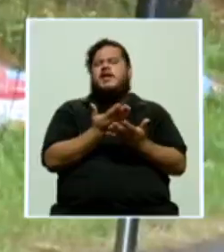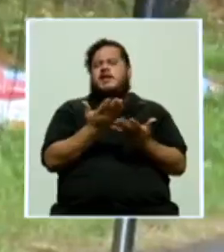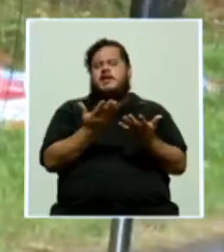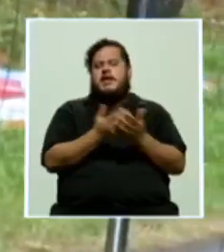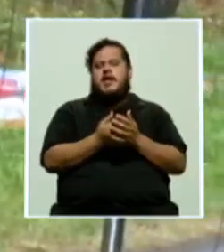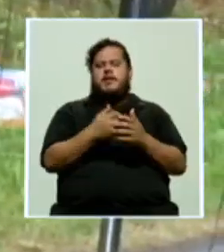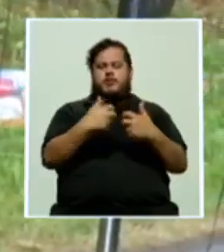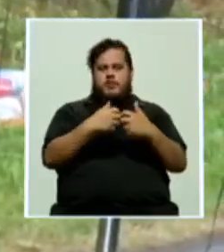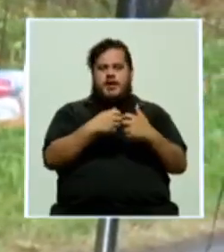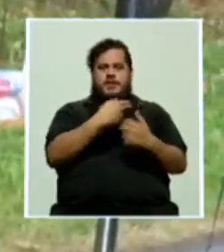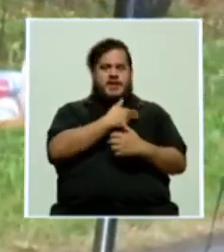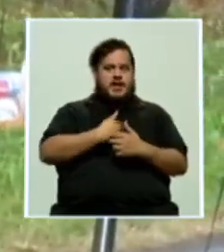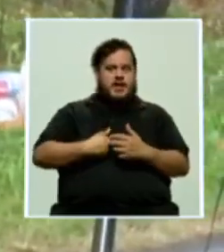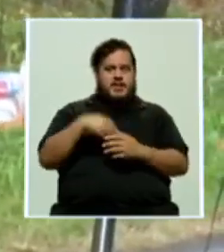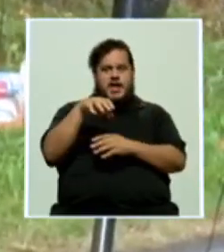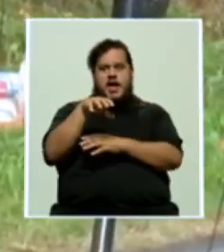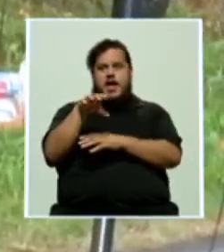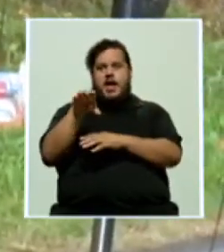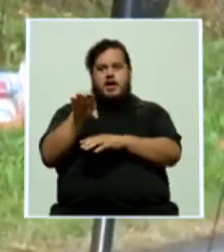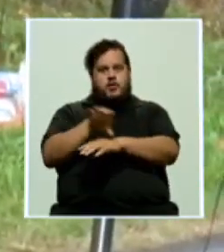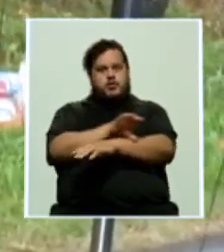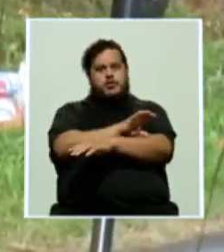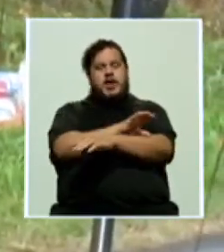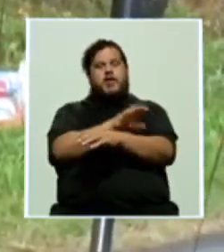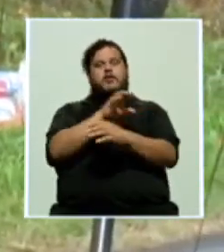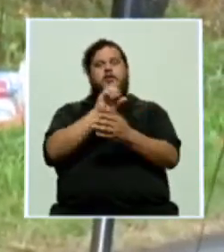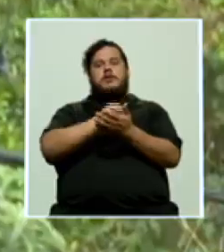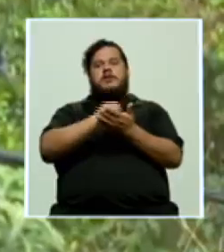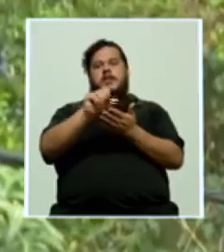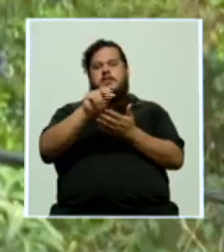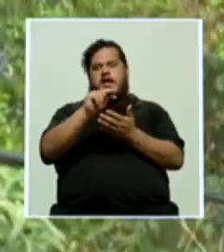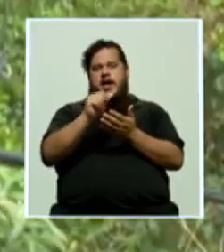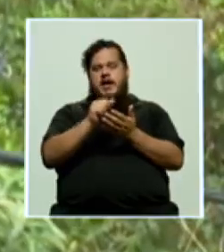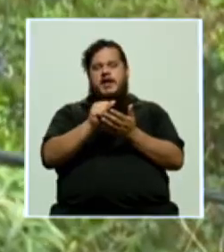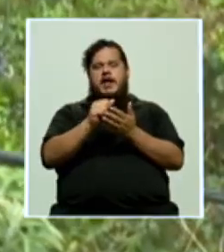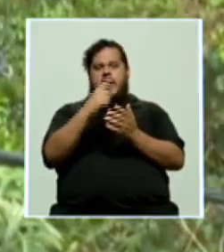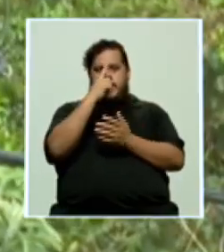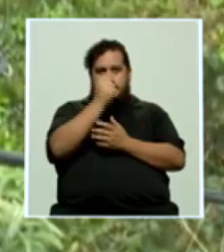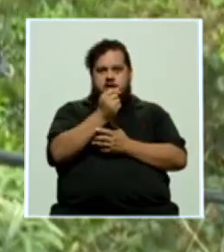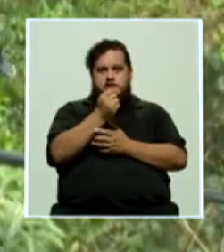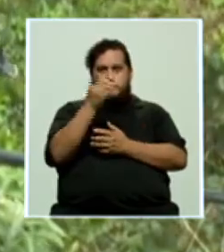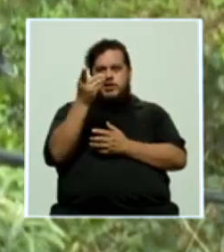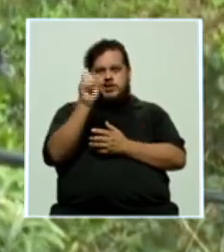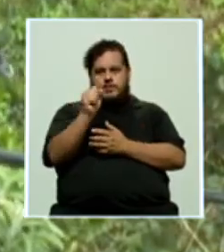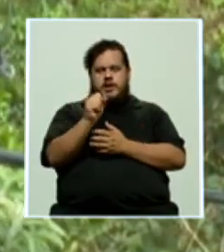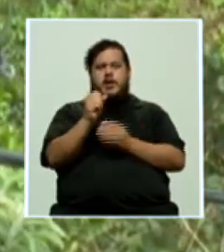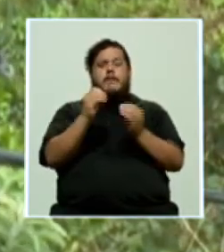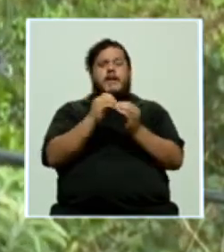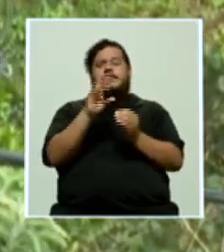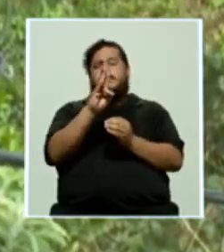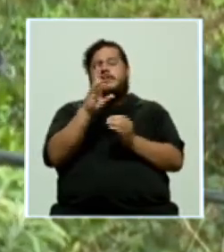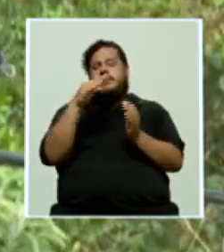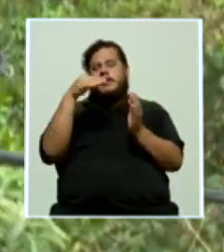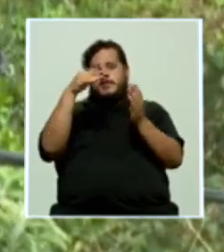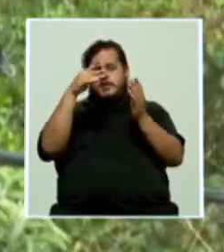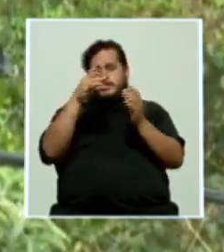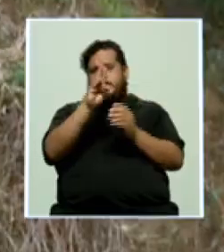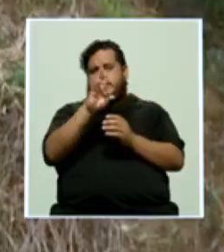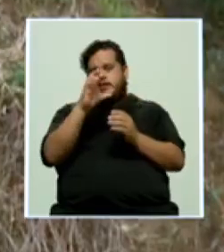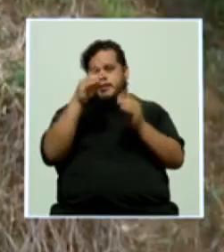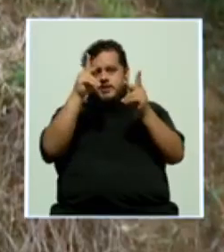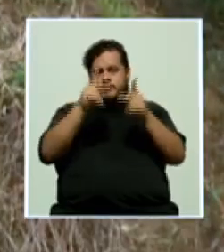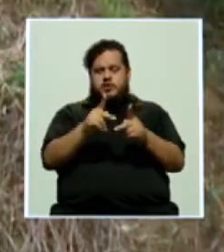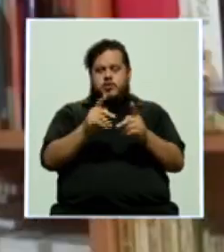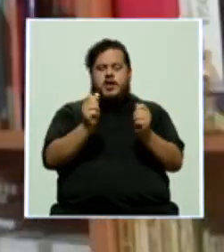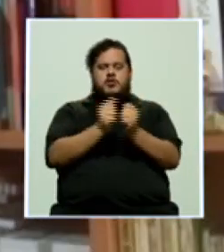en Heredia, Coronados, Santa Ana, Escazú y Desamparados, dejando en total a más de 700 personas sin el fluido eléctrico por